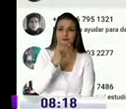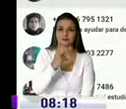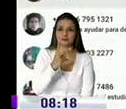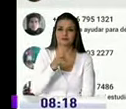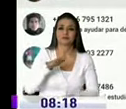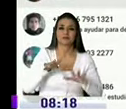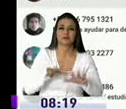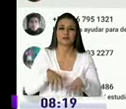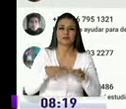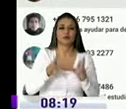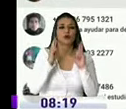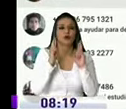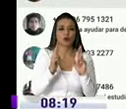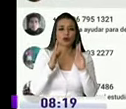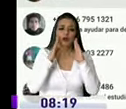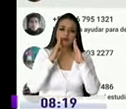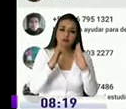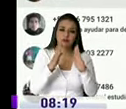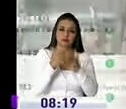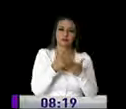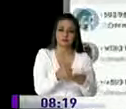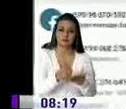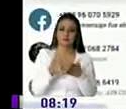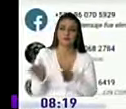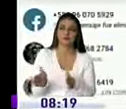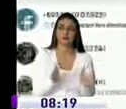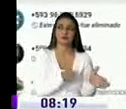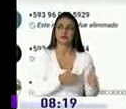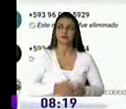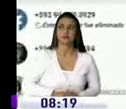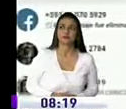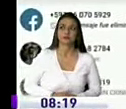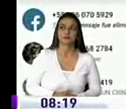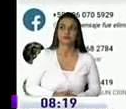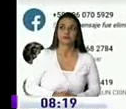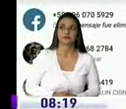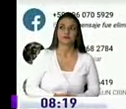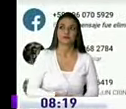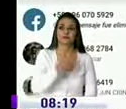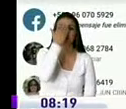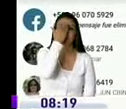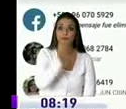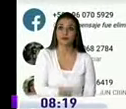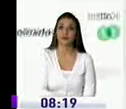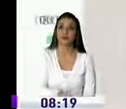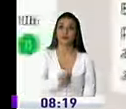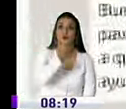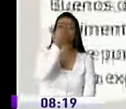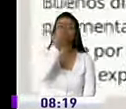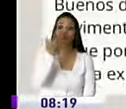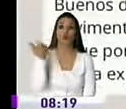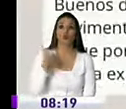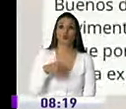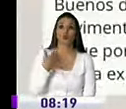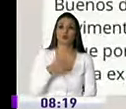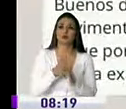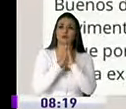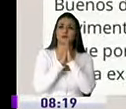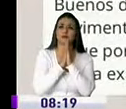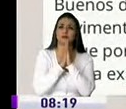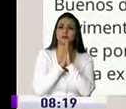den un mejor vivir. Acá, buenos días, uy, lo que está pidiendo, durante